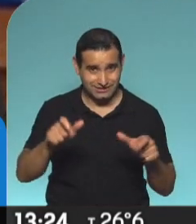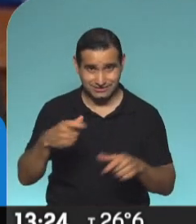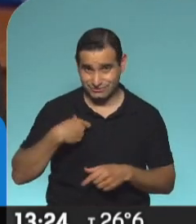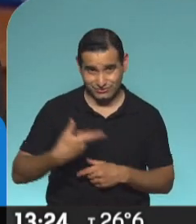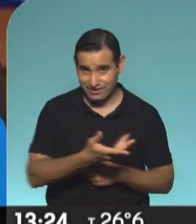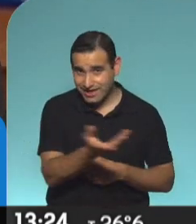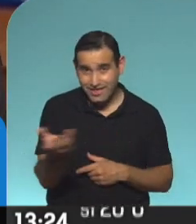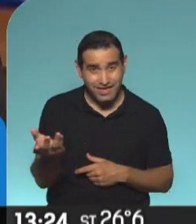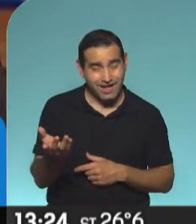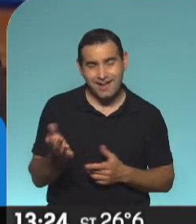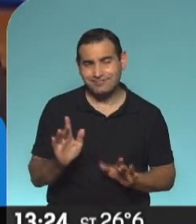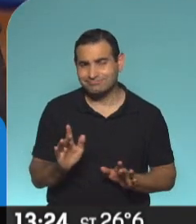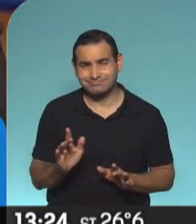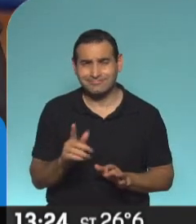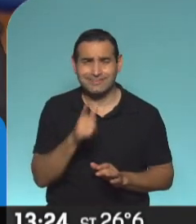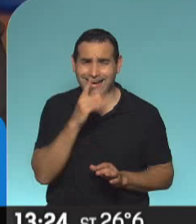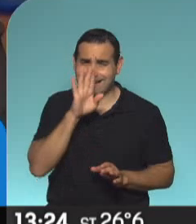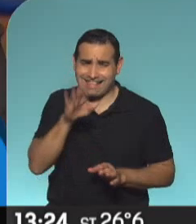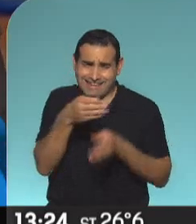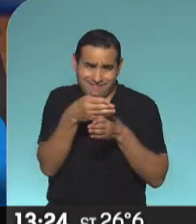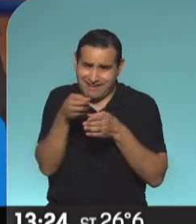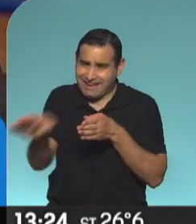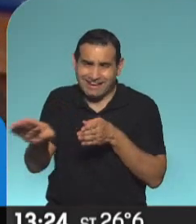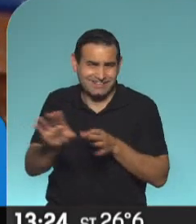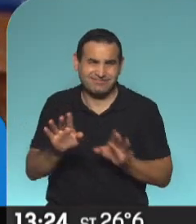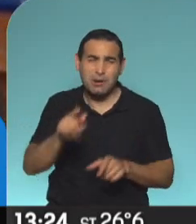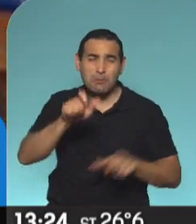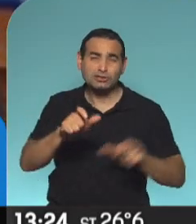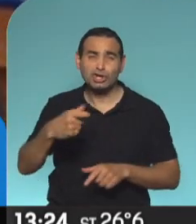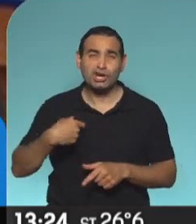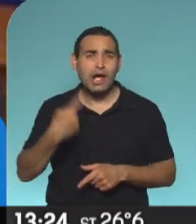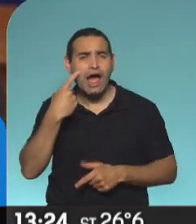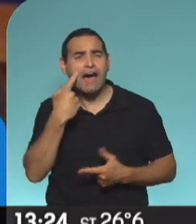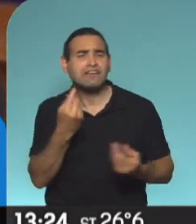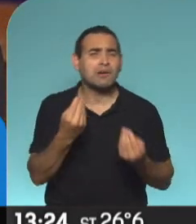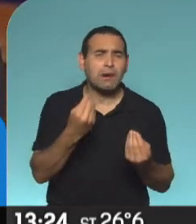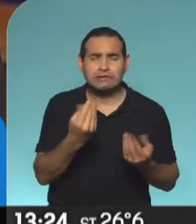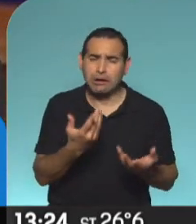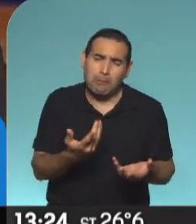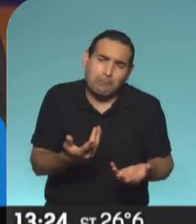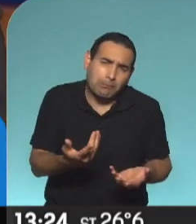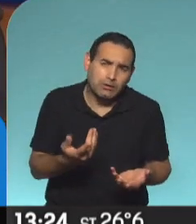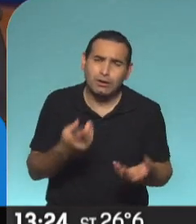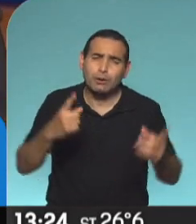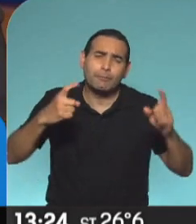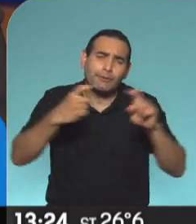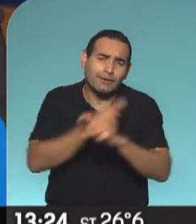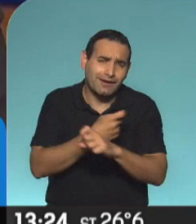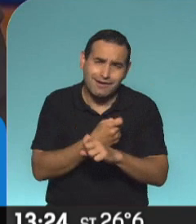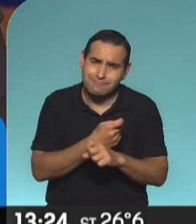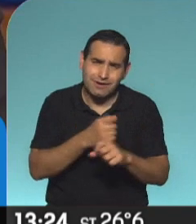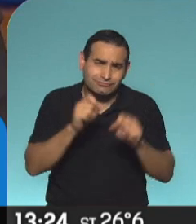ciudadanía en esto me parece que no tiene nada que ver. No creo que la ciudadanía esté pendiente de estos problemas. Estos son problemas